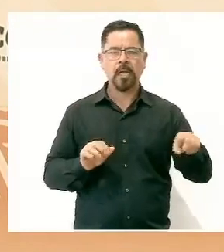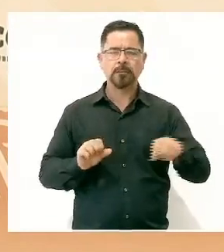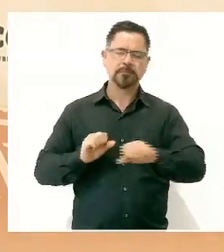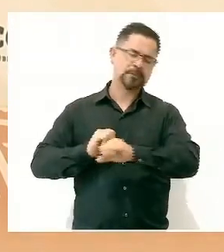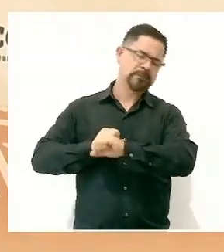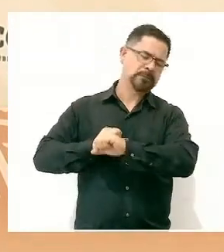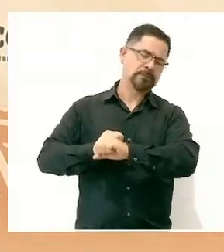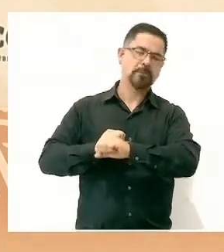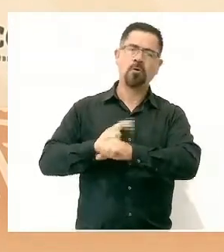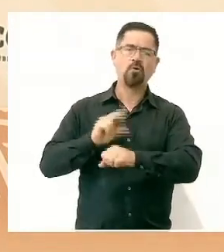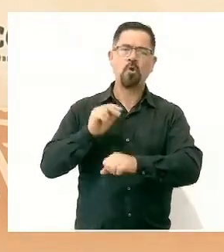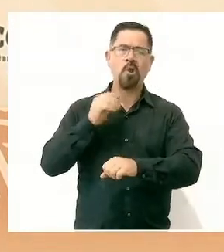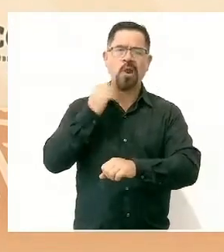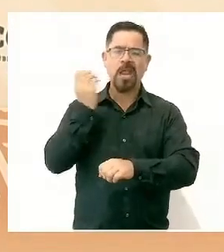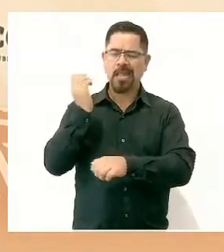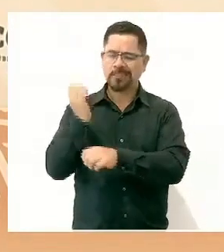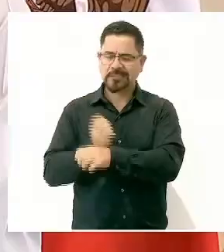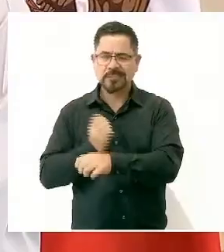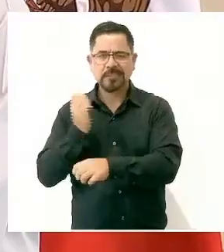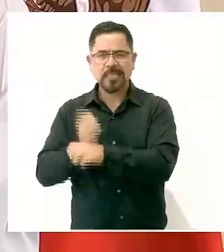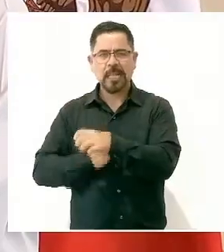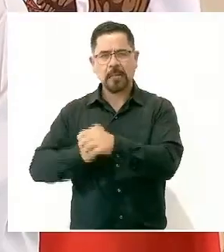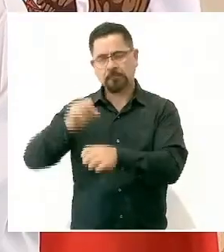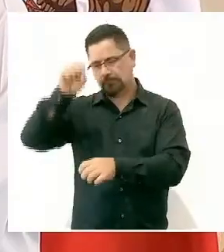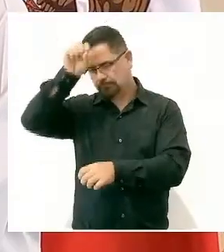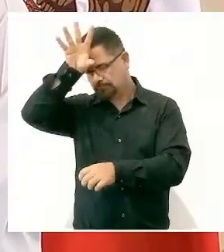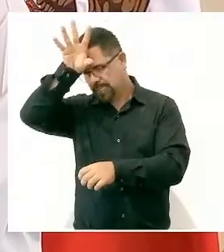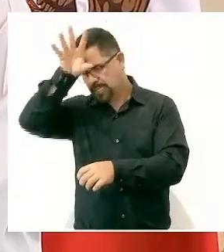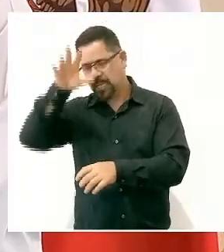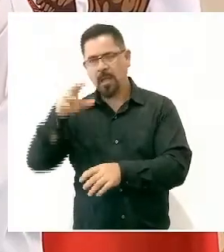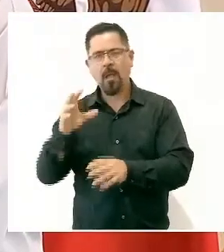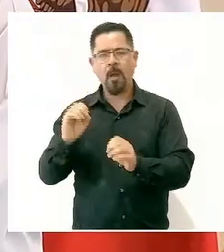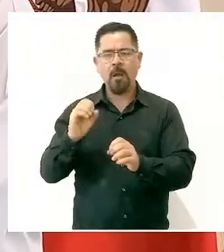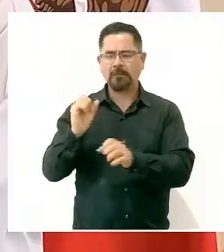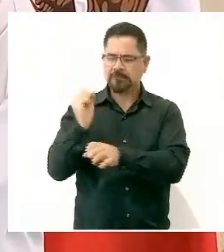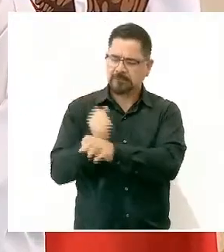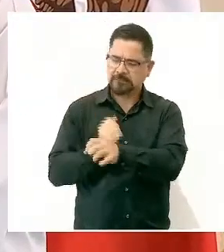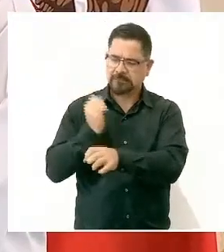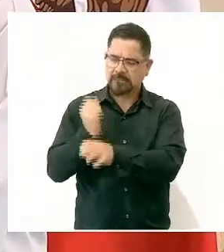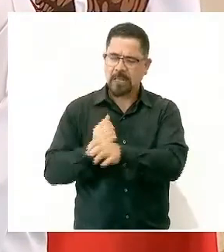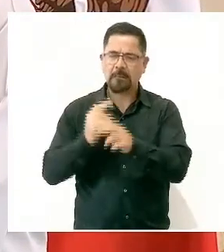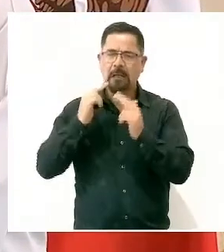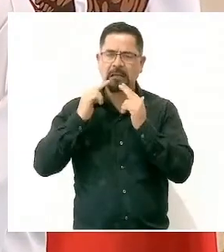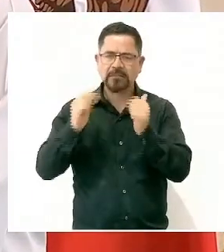en peones de minas o de haciendas.